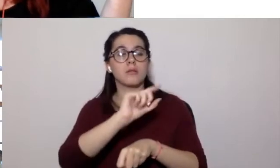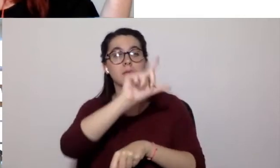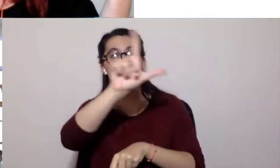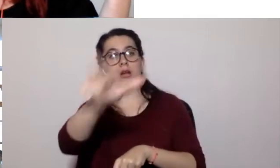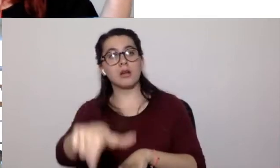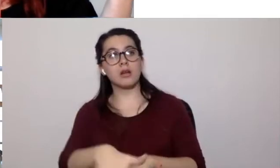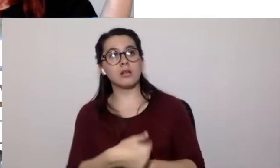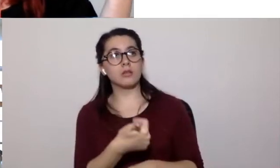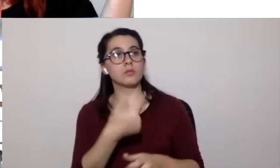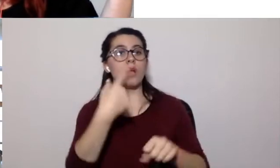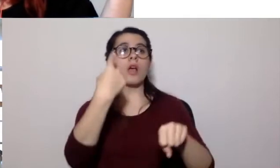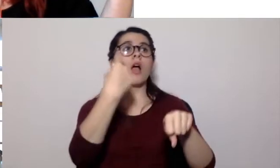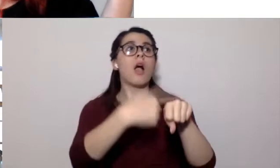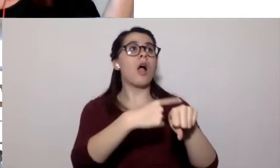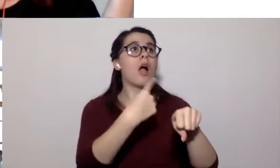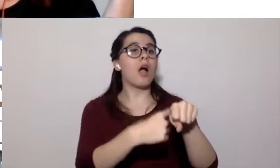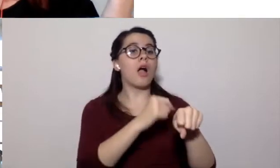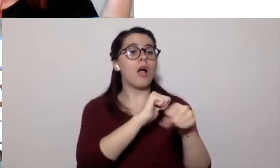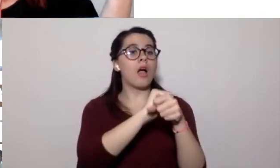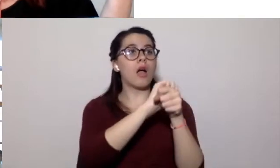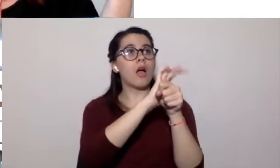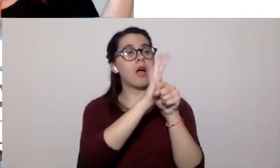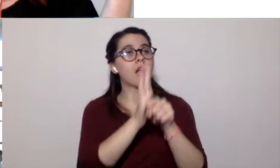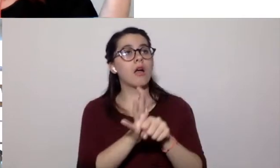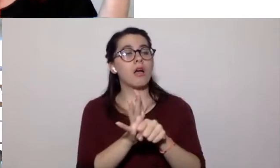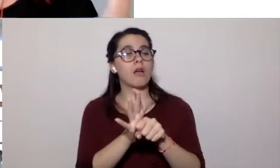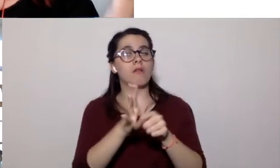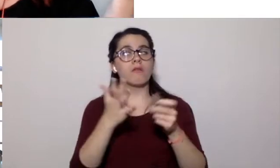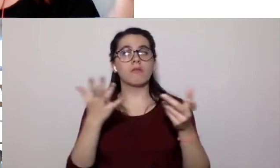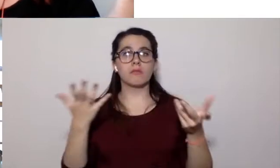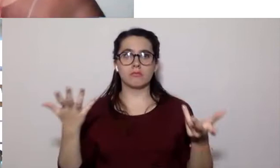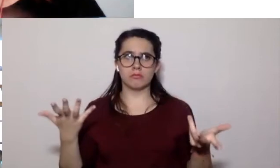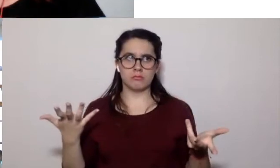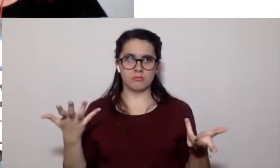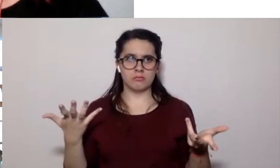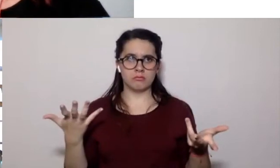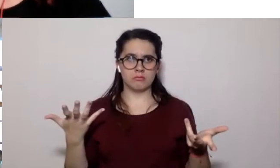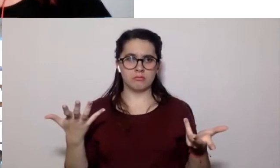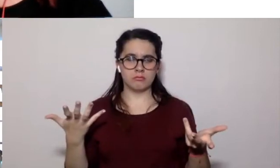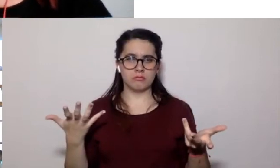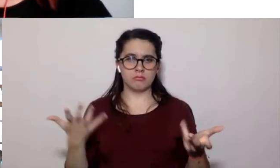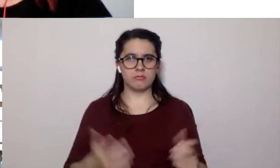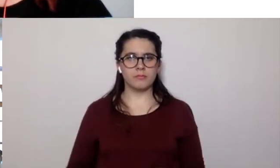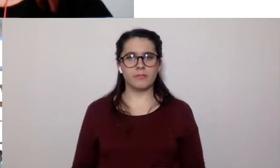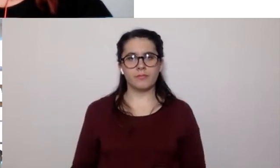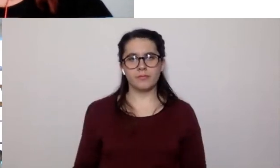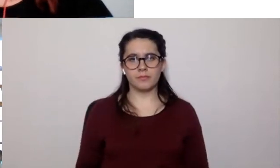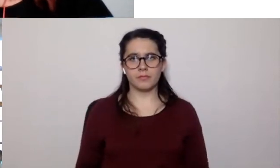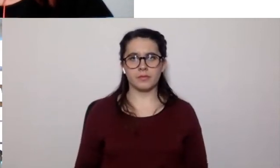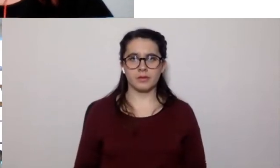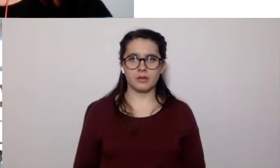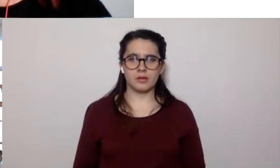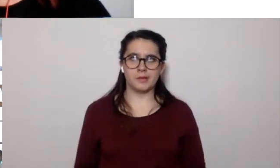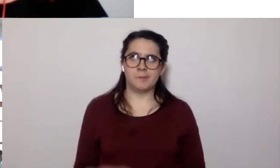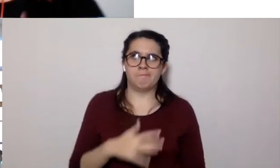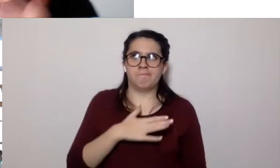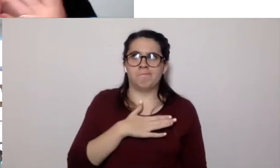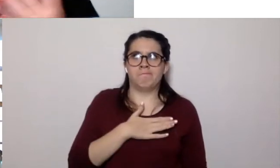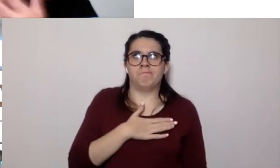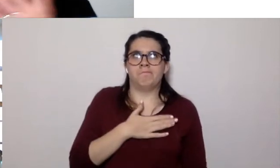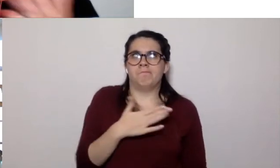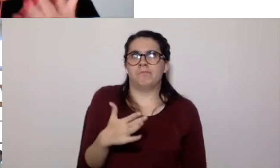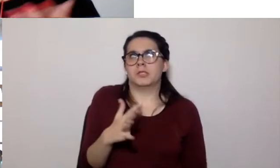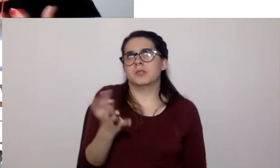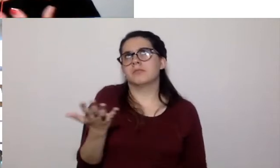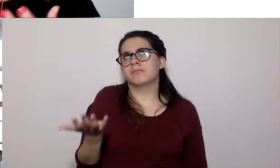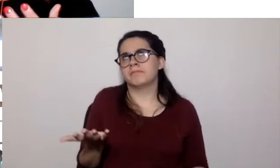que justamente habían ido a comer o a cenar y ahora tienen COVID. Entonces dices, bueno, como que